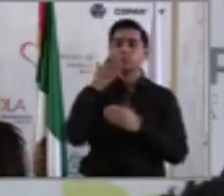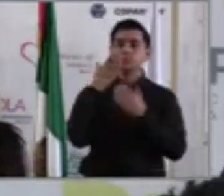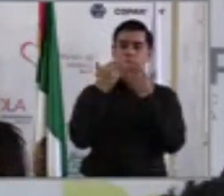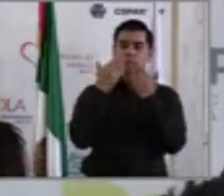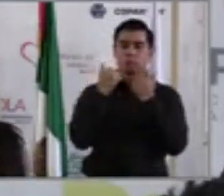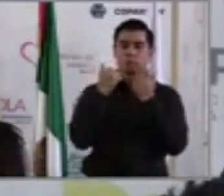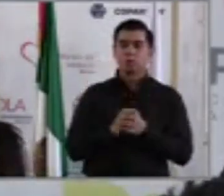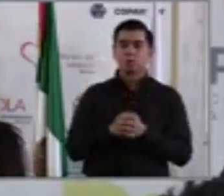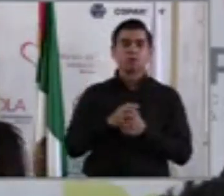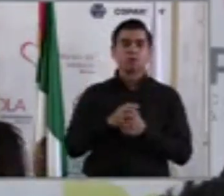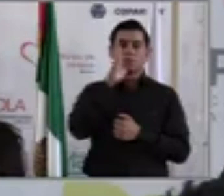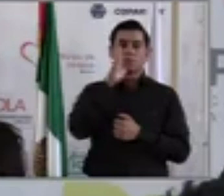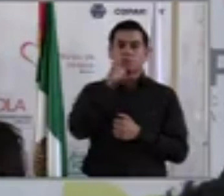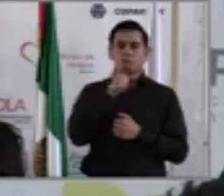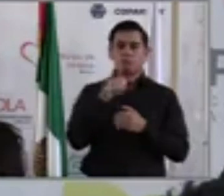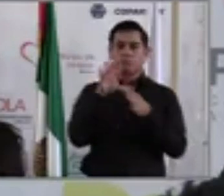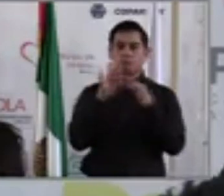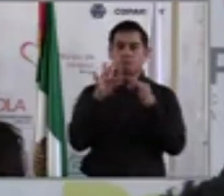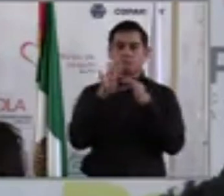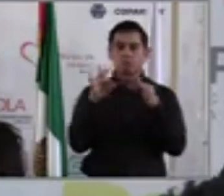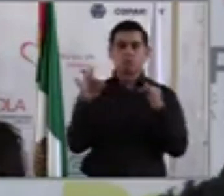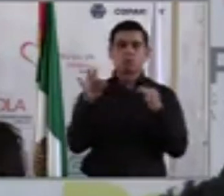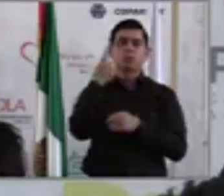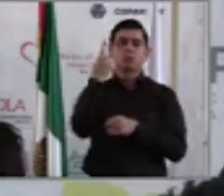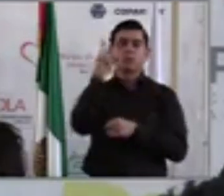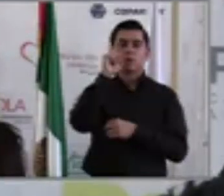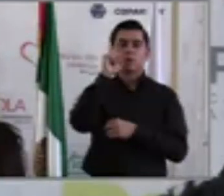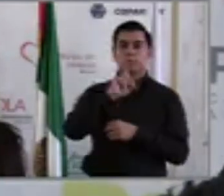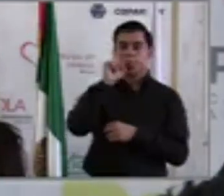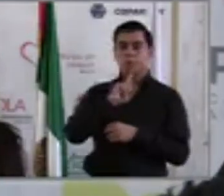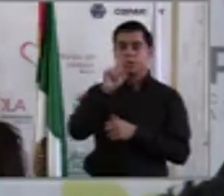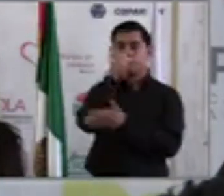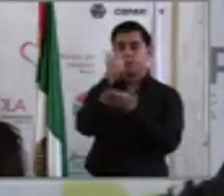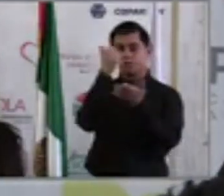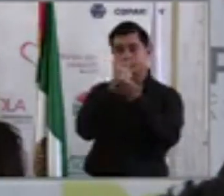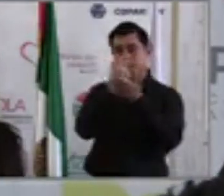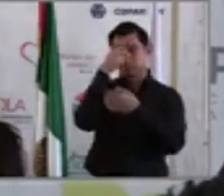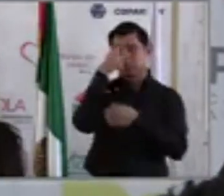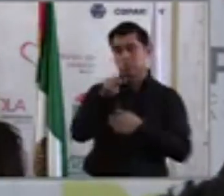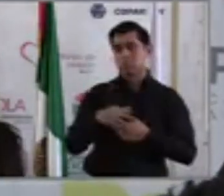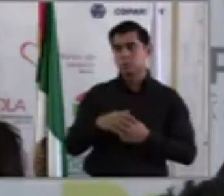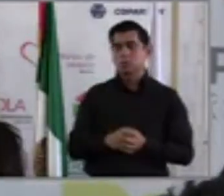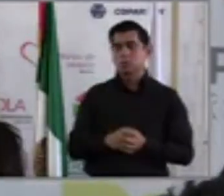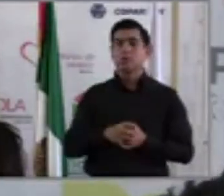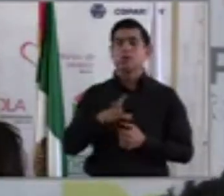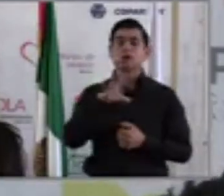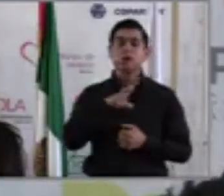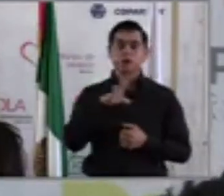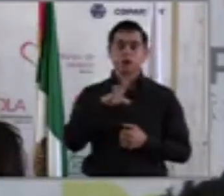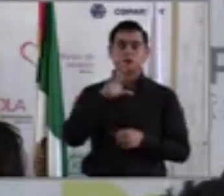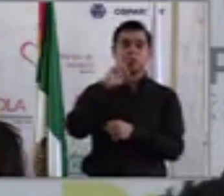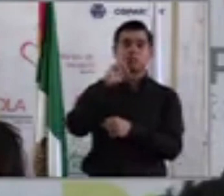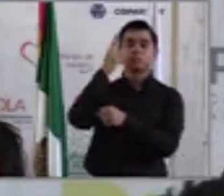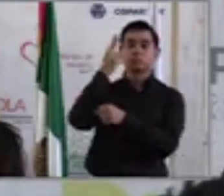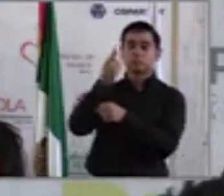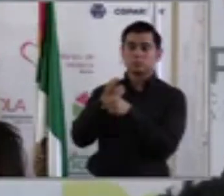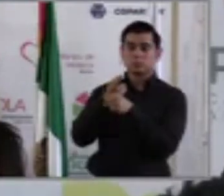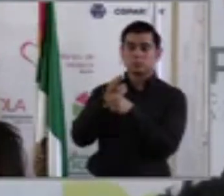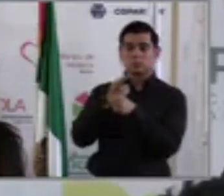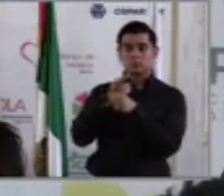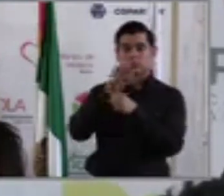hablar de eso cuando una mujer en esta ciudad, que tiene responsabilidades, que